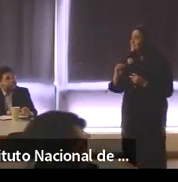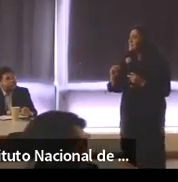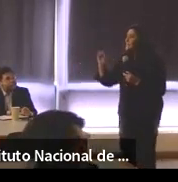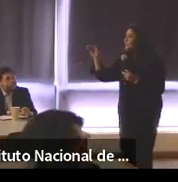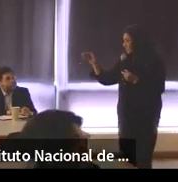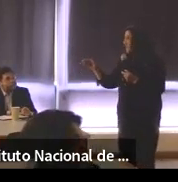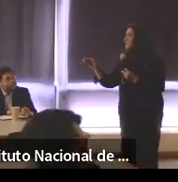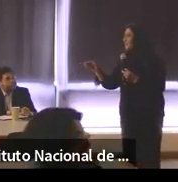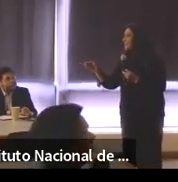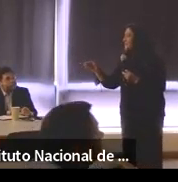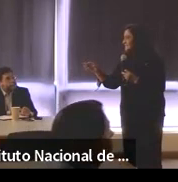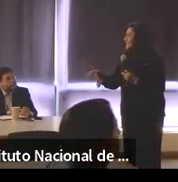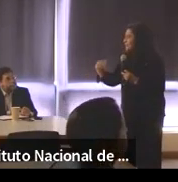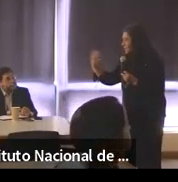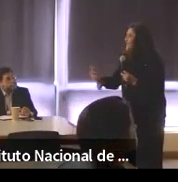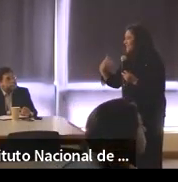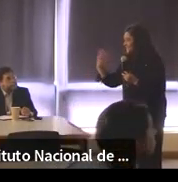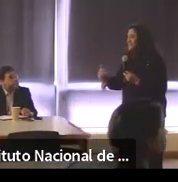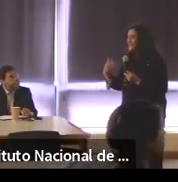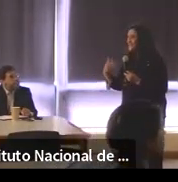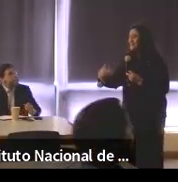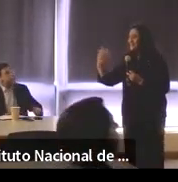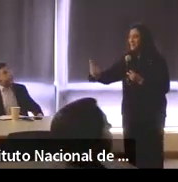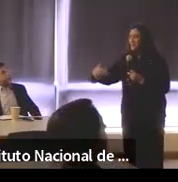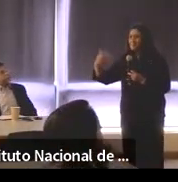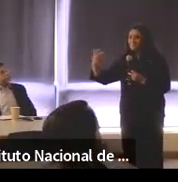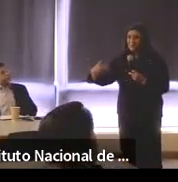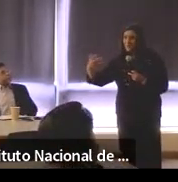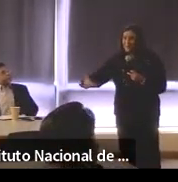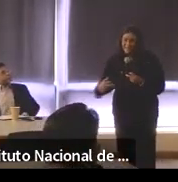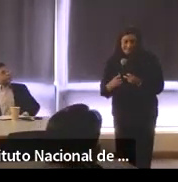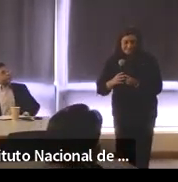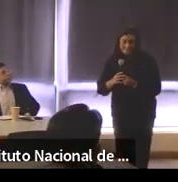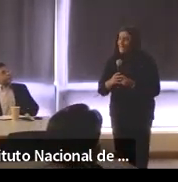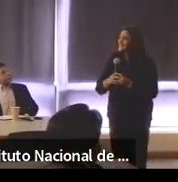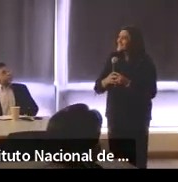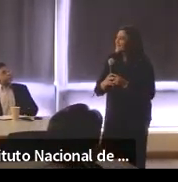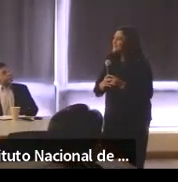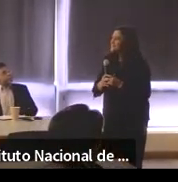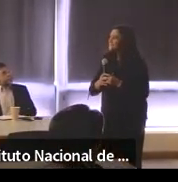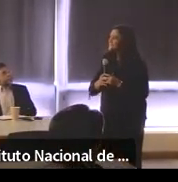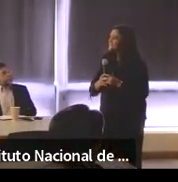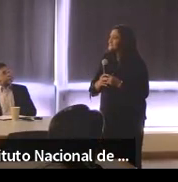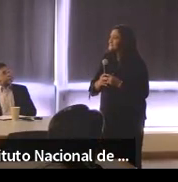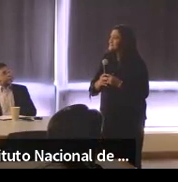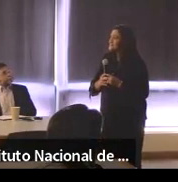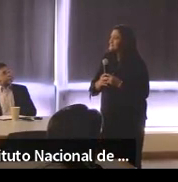puede parecer del libro pero la verdad es que lo he lo he practicado